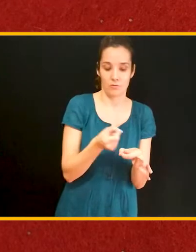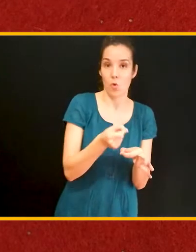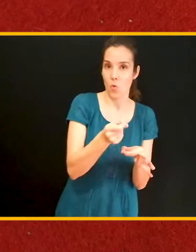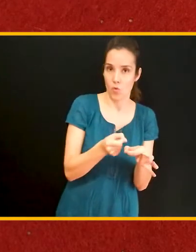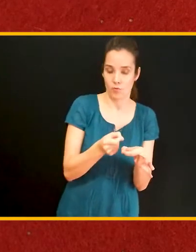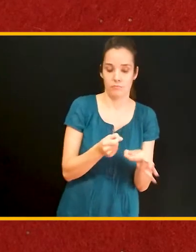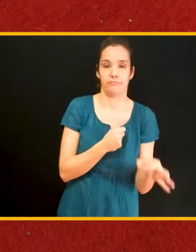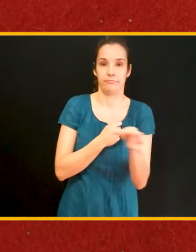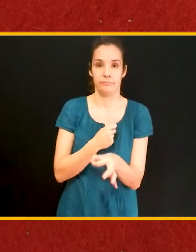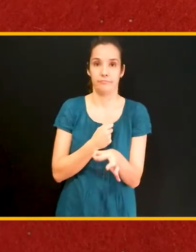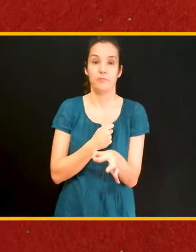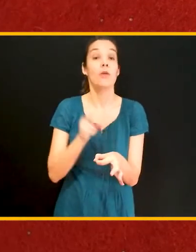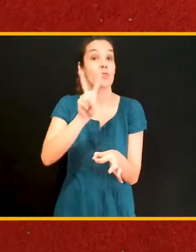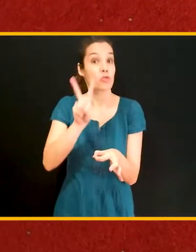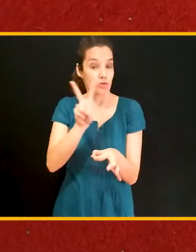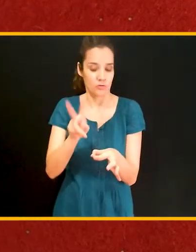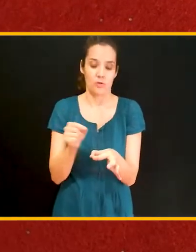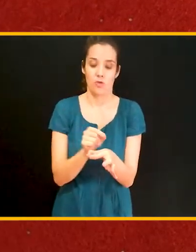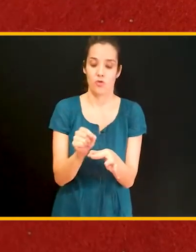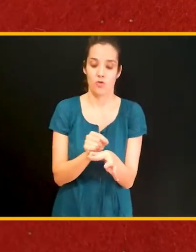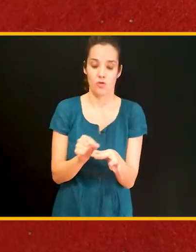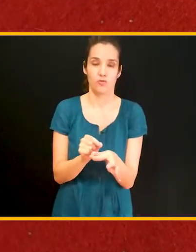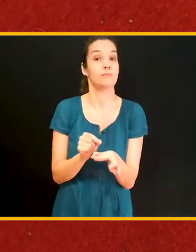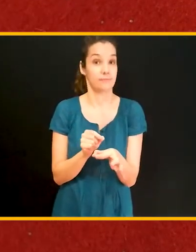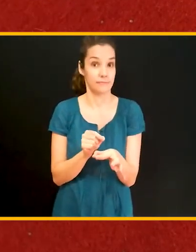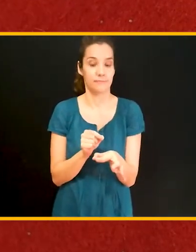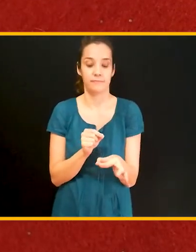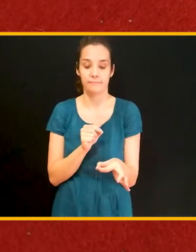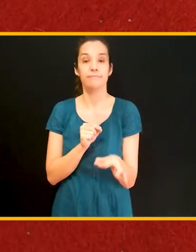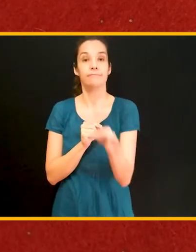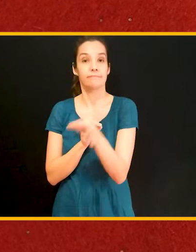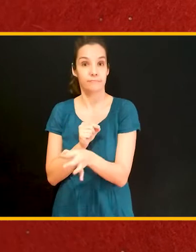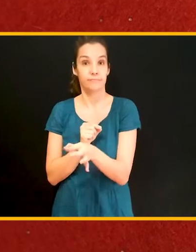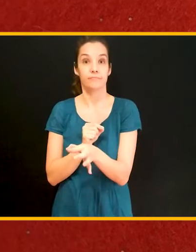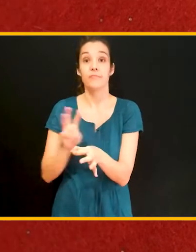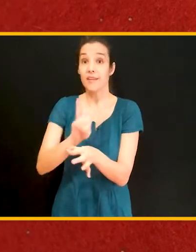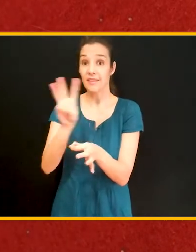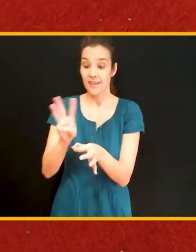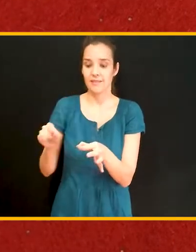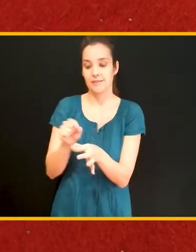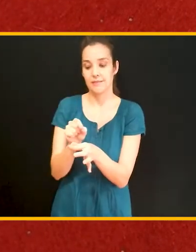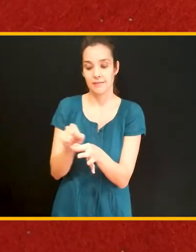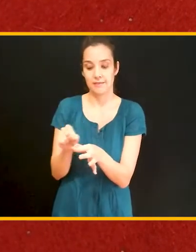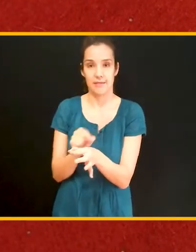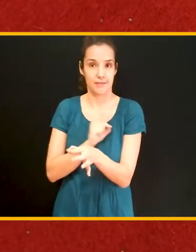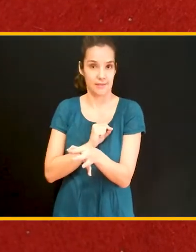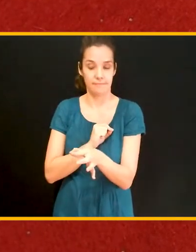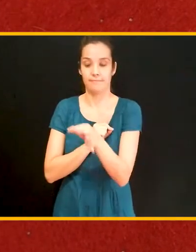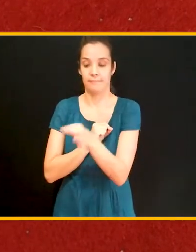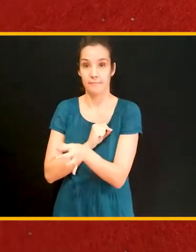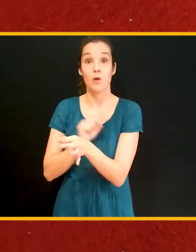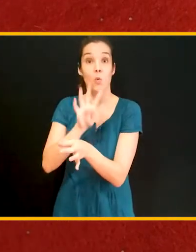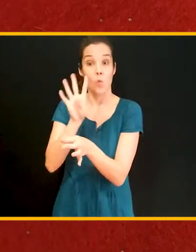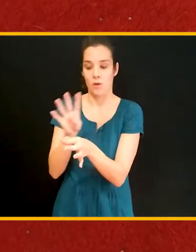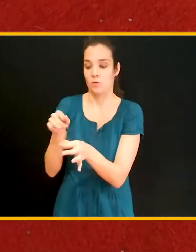poner el 2. Vamos a poner el 3. Vamos a poner